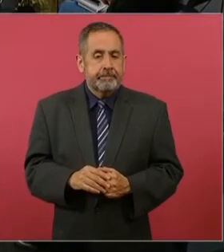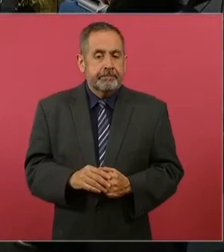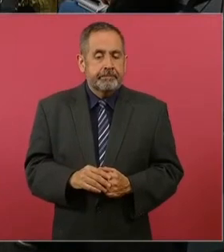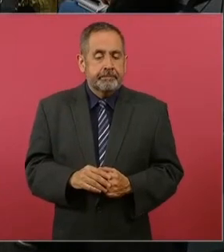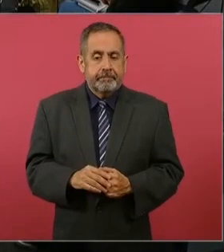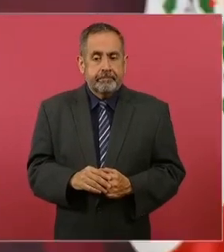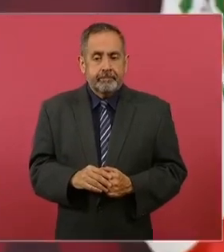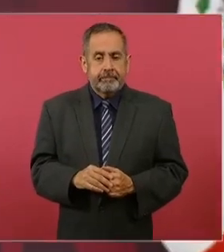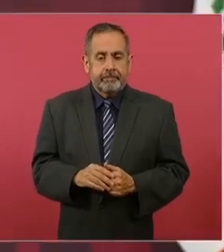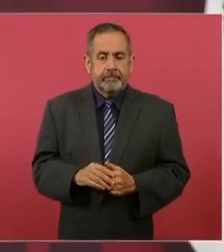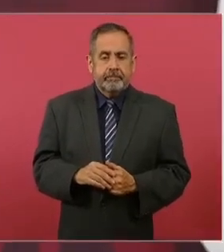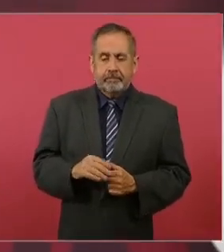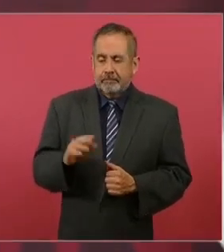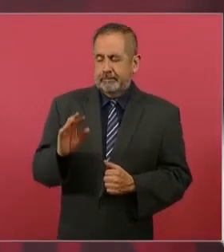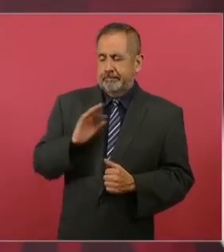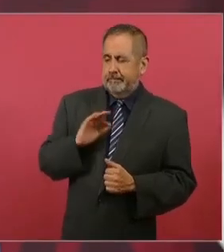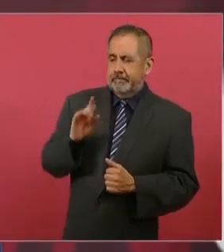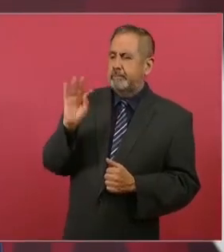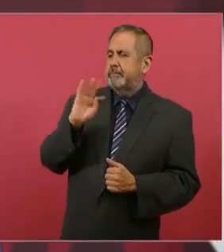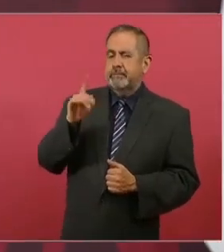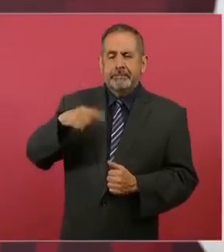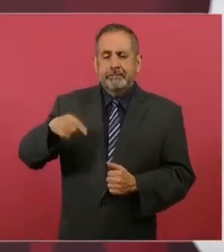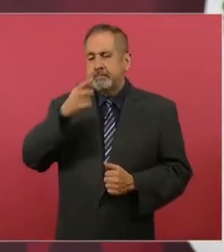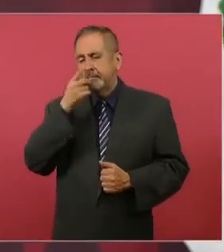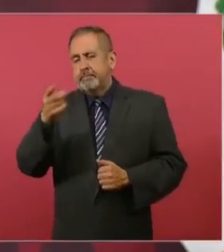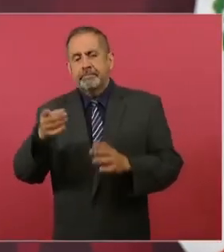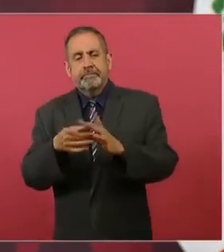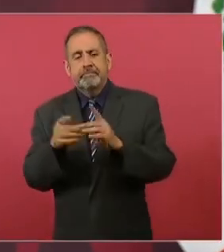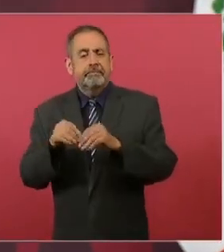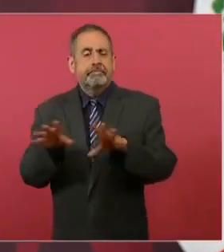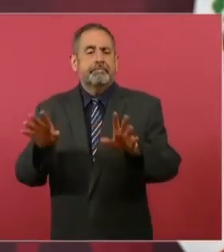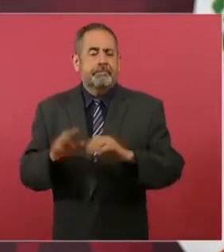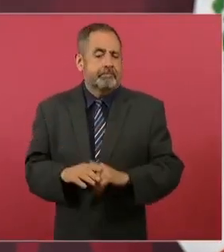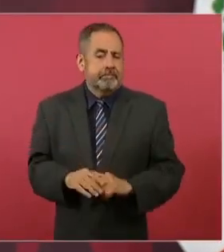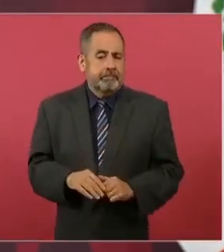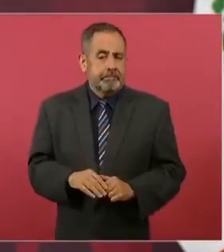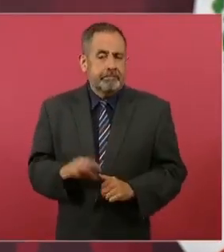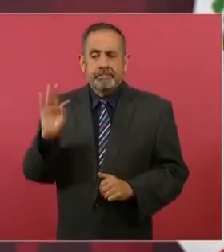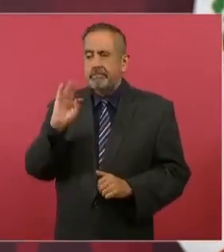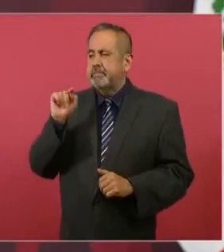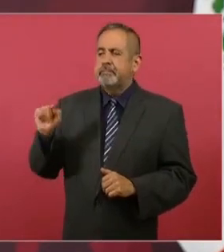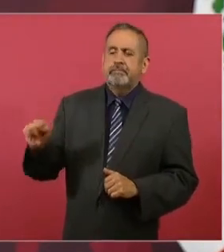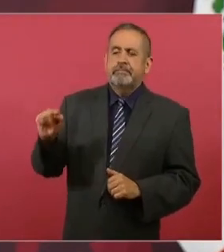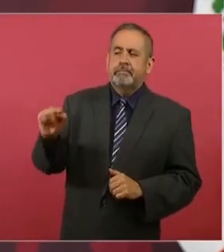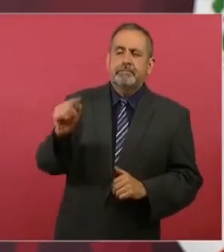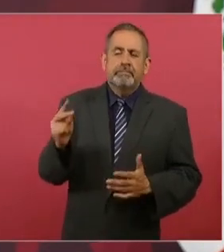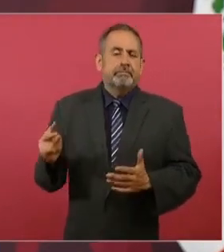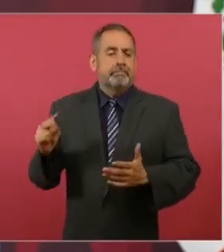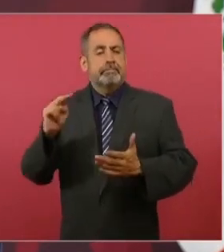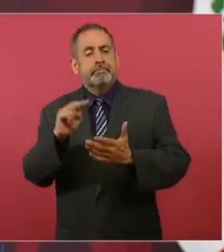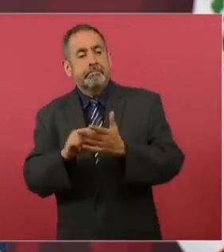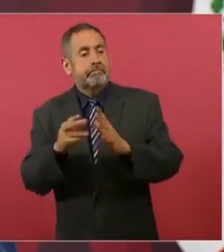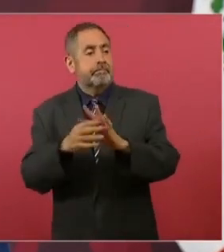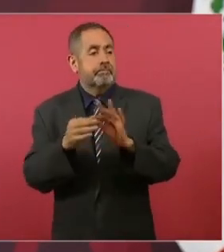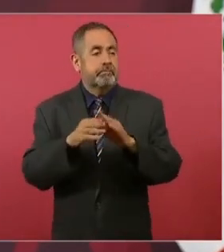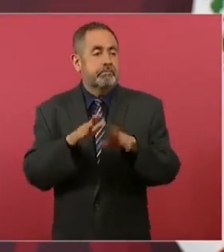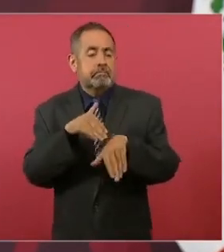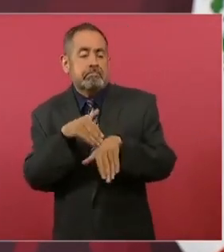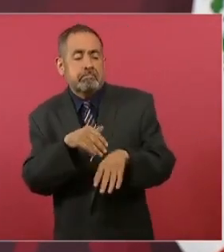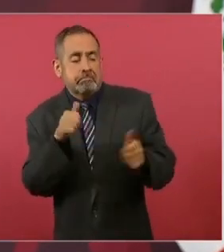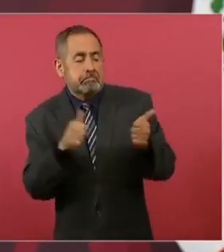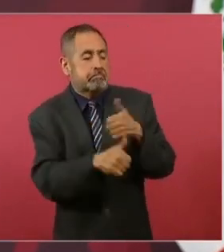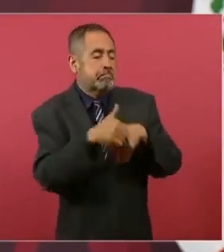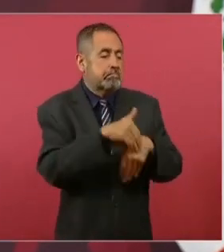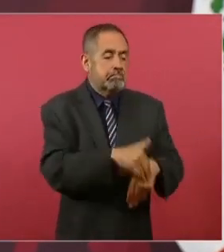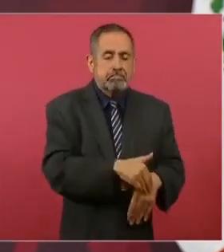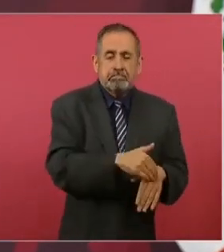Si no a mí, sino que en una arenga, ¿no? Para quedar bien con el Reforma